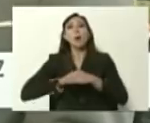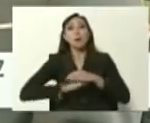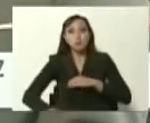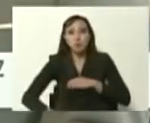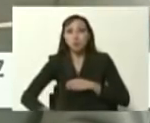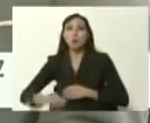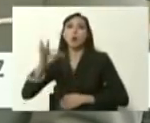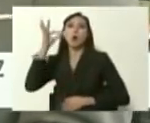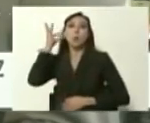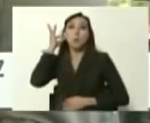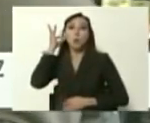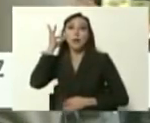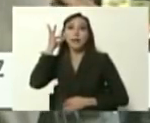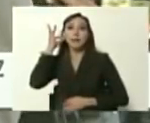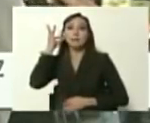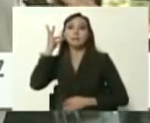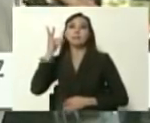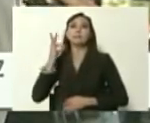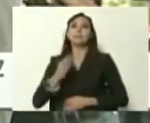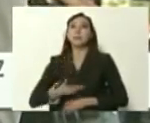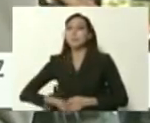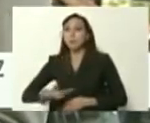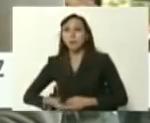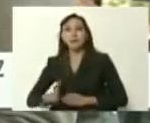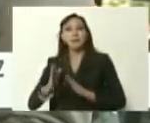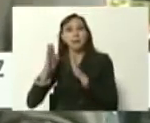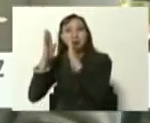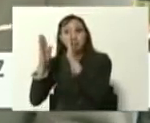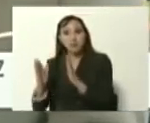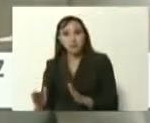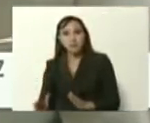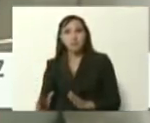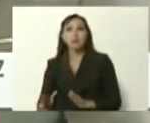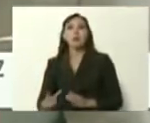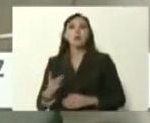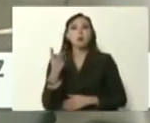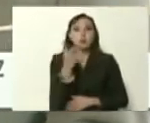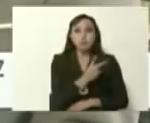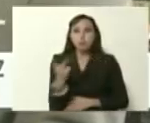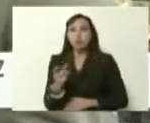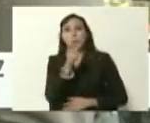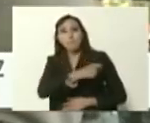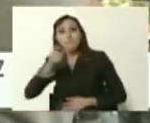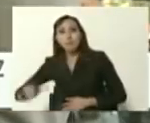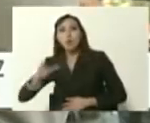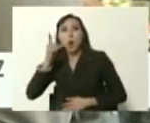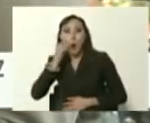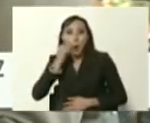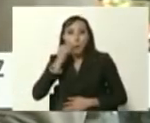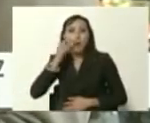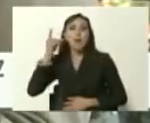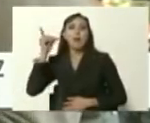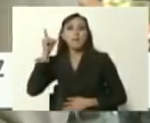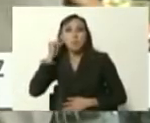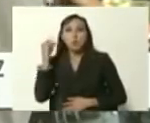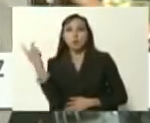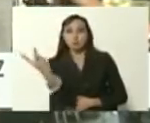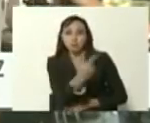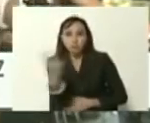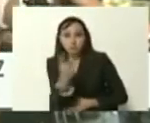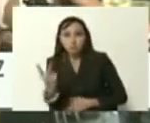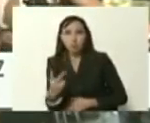esta figura es establecida entre un hombre y una mujer. generando en la figura del matrimonio